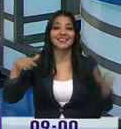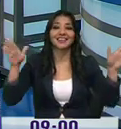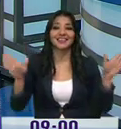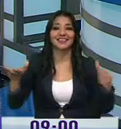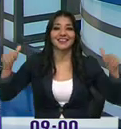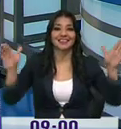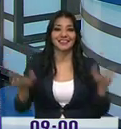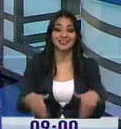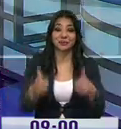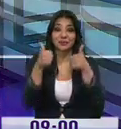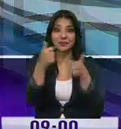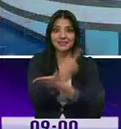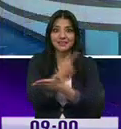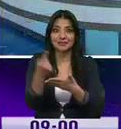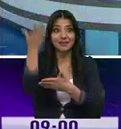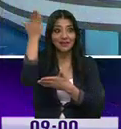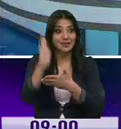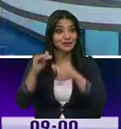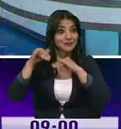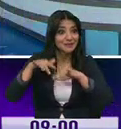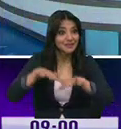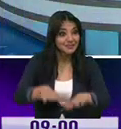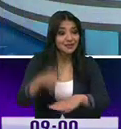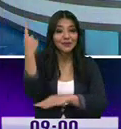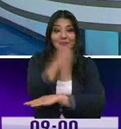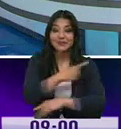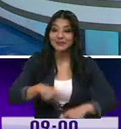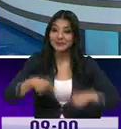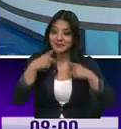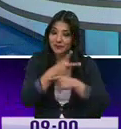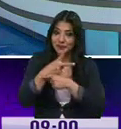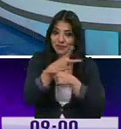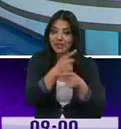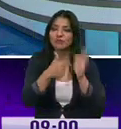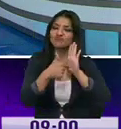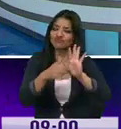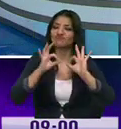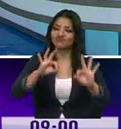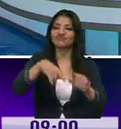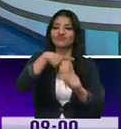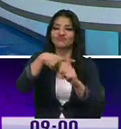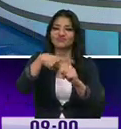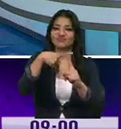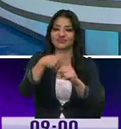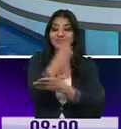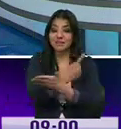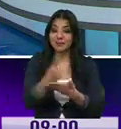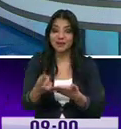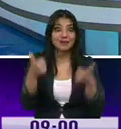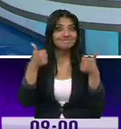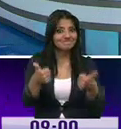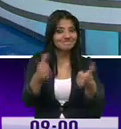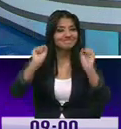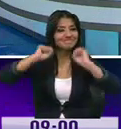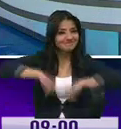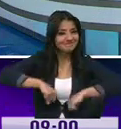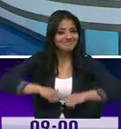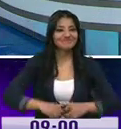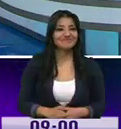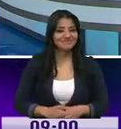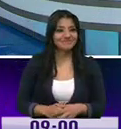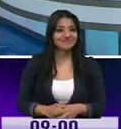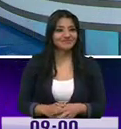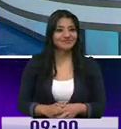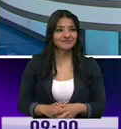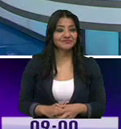Buena semana y bendecida para todos. Vivan un día a la vez y pongan toda la buena alegría para que esta semana final sea extraordinaria.